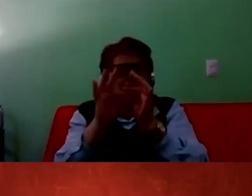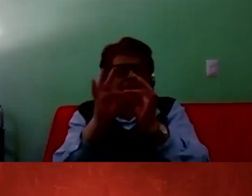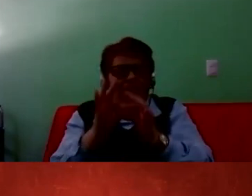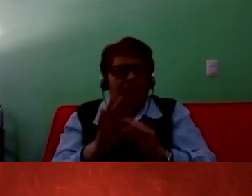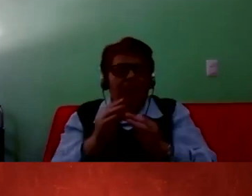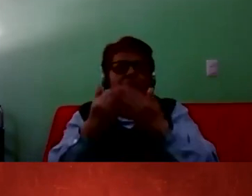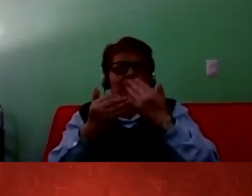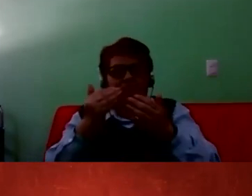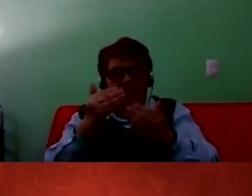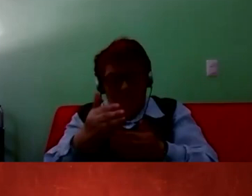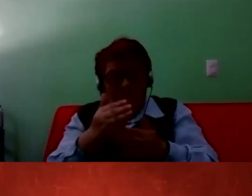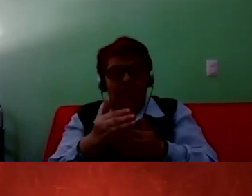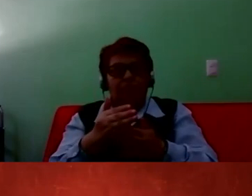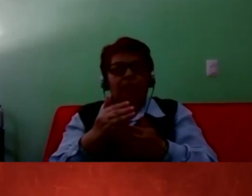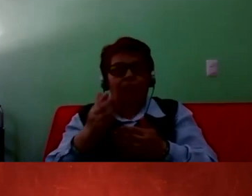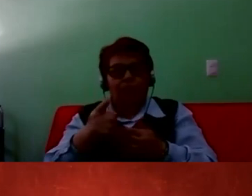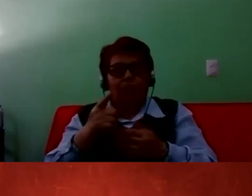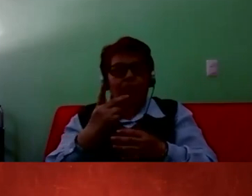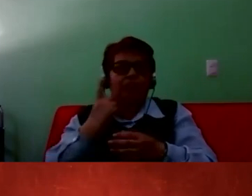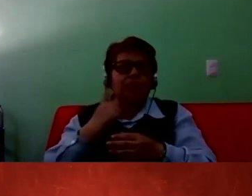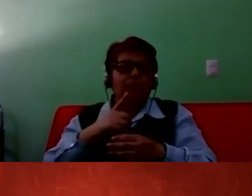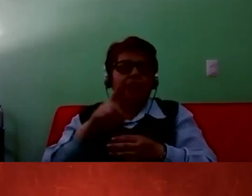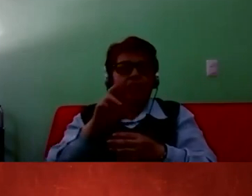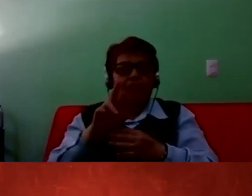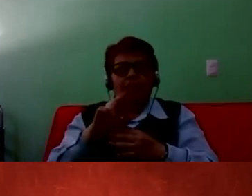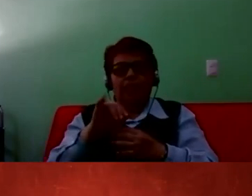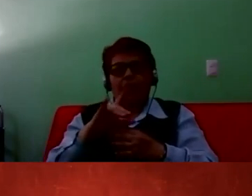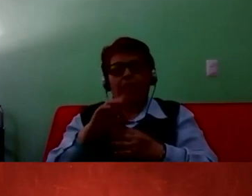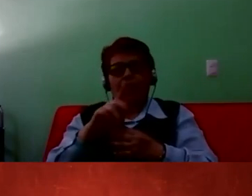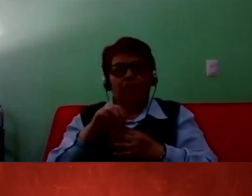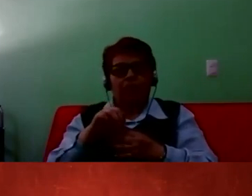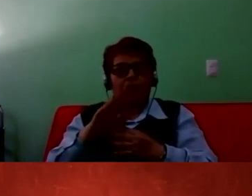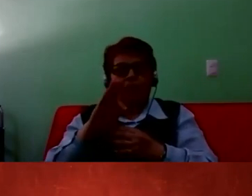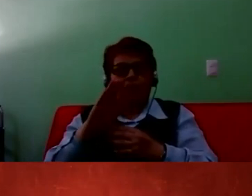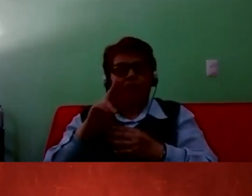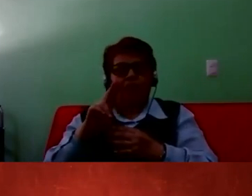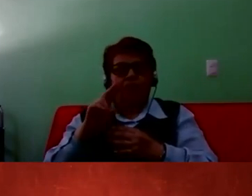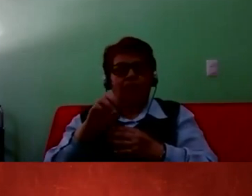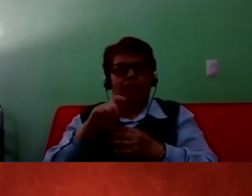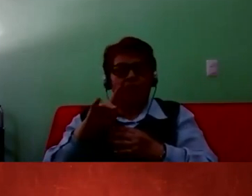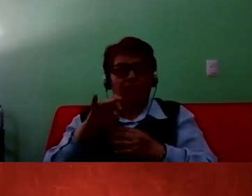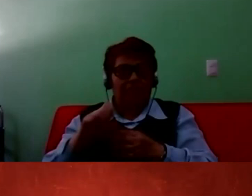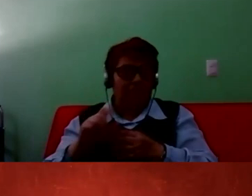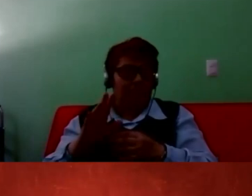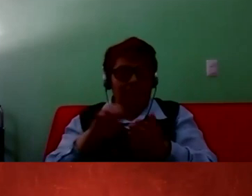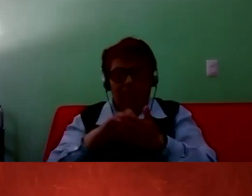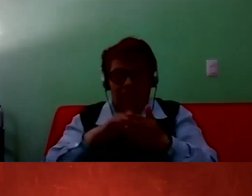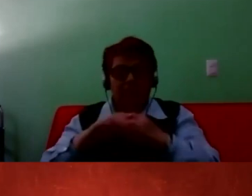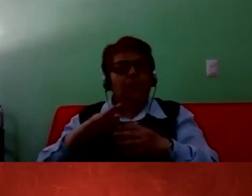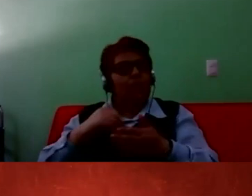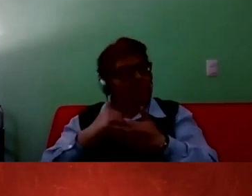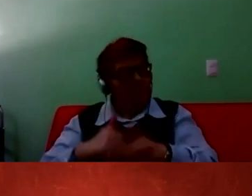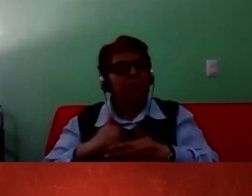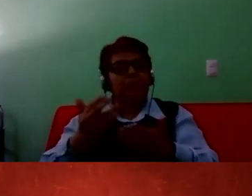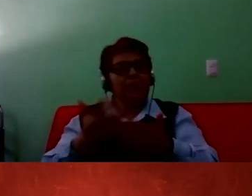ahorita respecto al comentario del diputado Ricardo Fuentes. Por ejemplo, por eso nos sirvió bastante